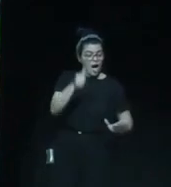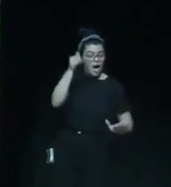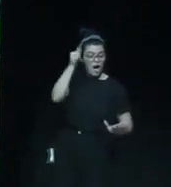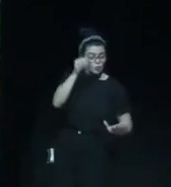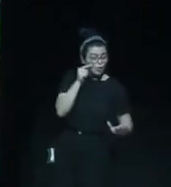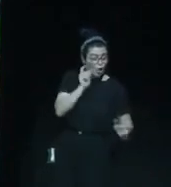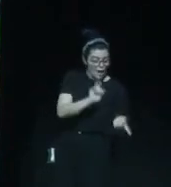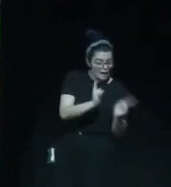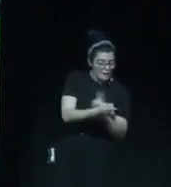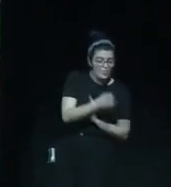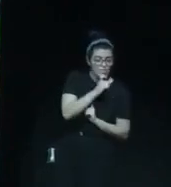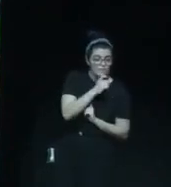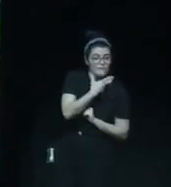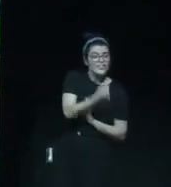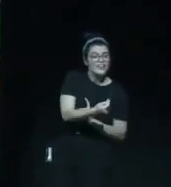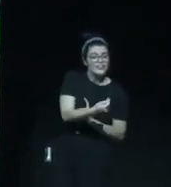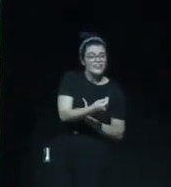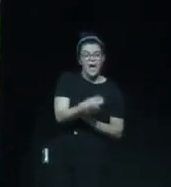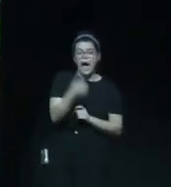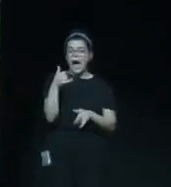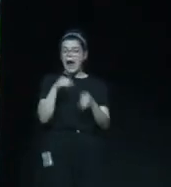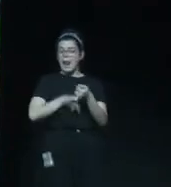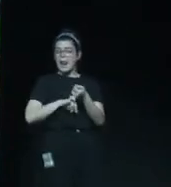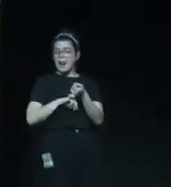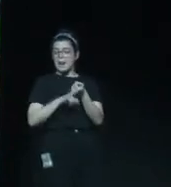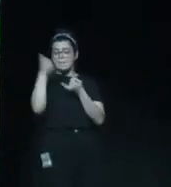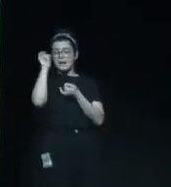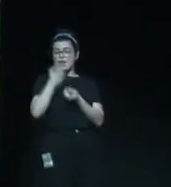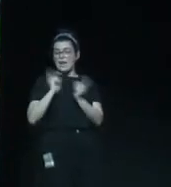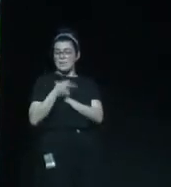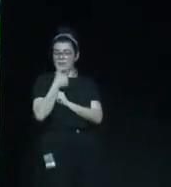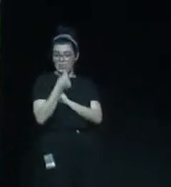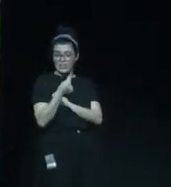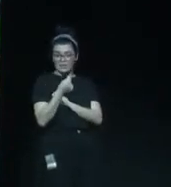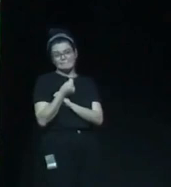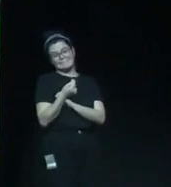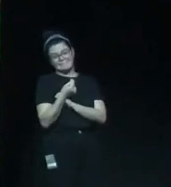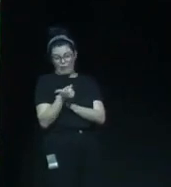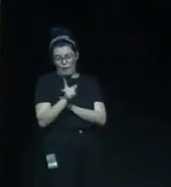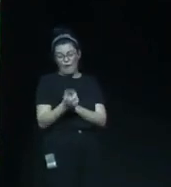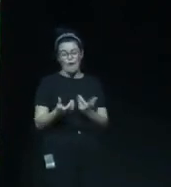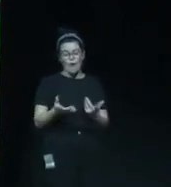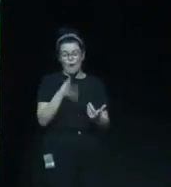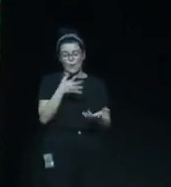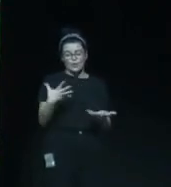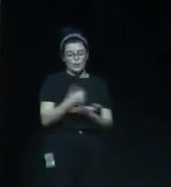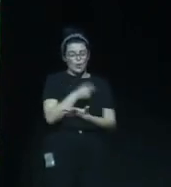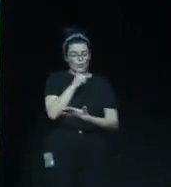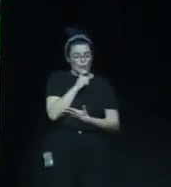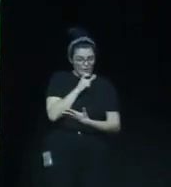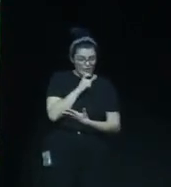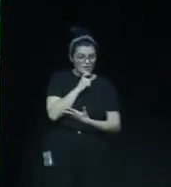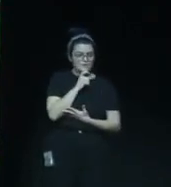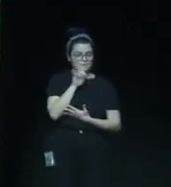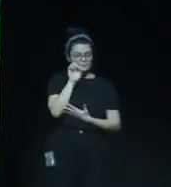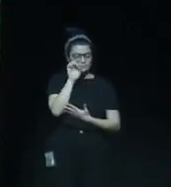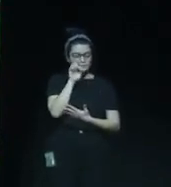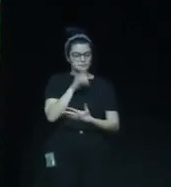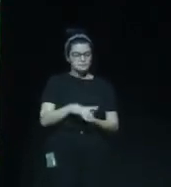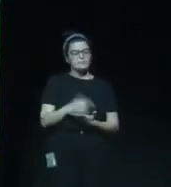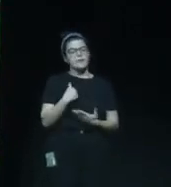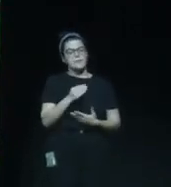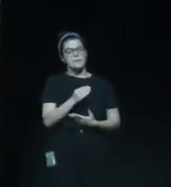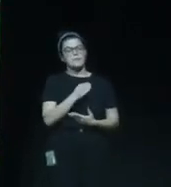Es que tú cambias a tu marido fácilmente. O sea, es que todo tiene su lógica, ¿no? Pero a mí me da pena que